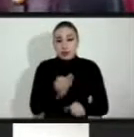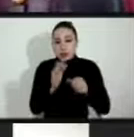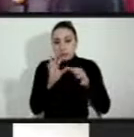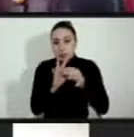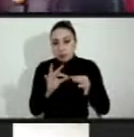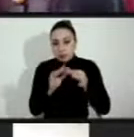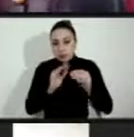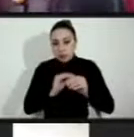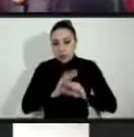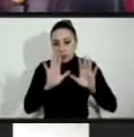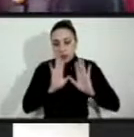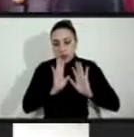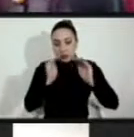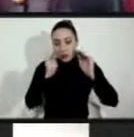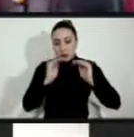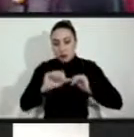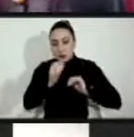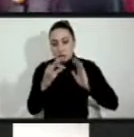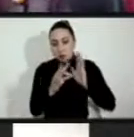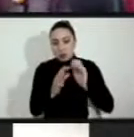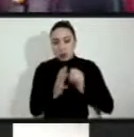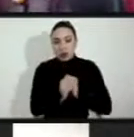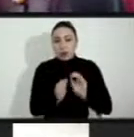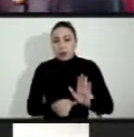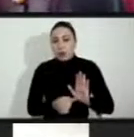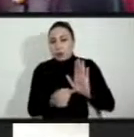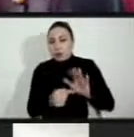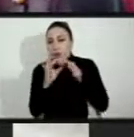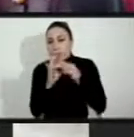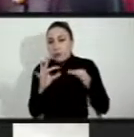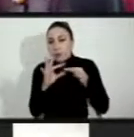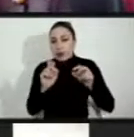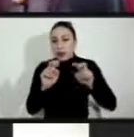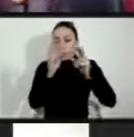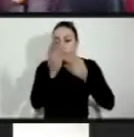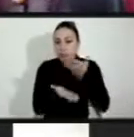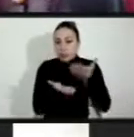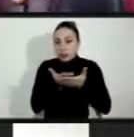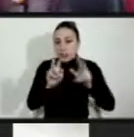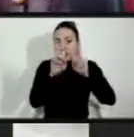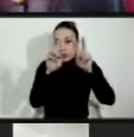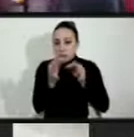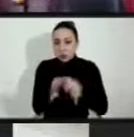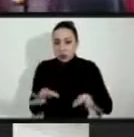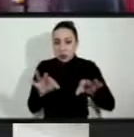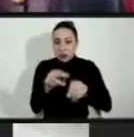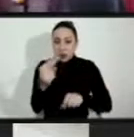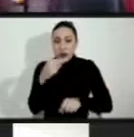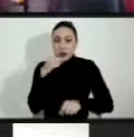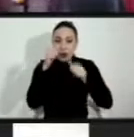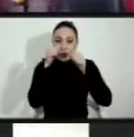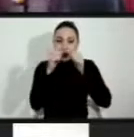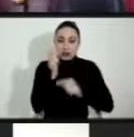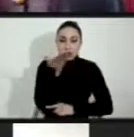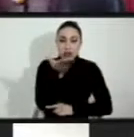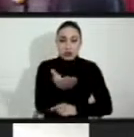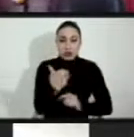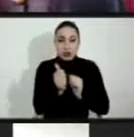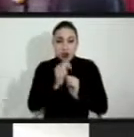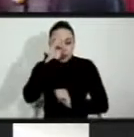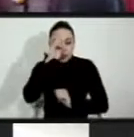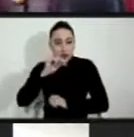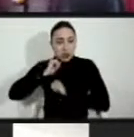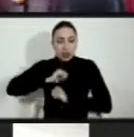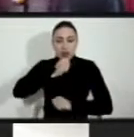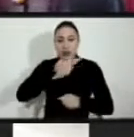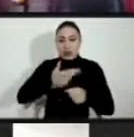Para presentar una proposición con punto de acuerdo de urgente y a resolución por el que se exhorta respetuosamente al titular de la Secretaría del Trabajo, a la